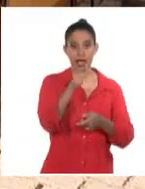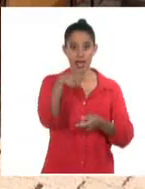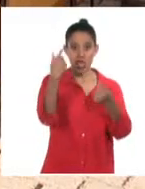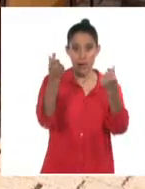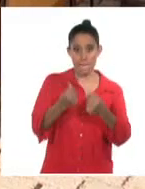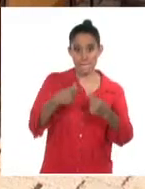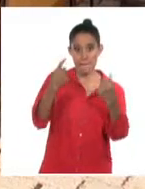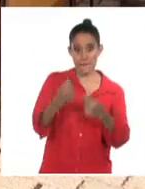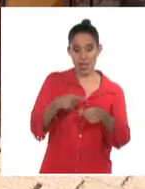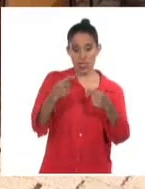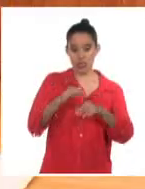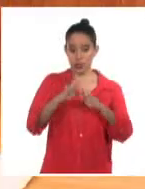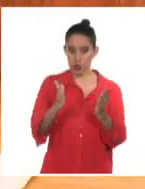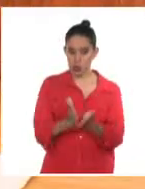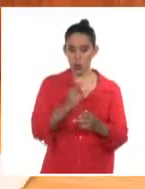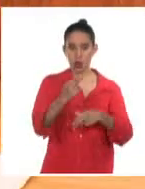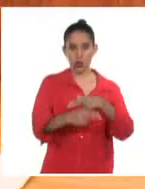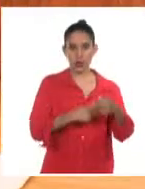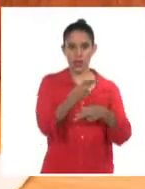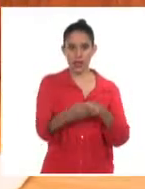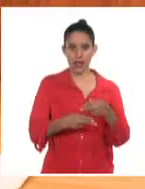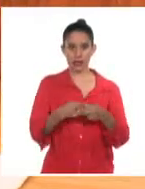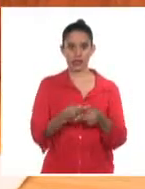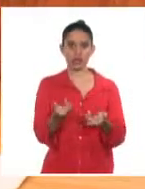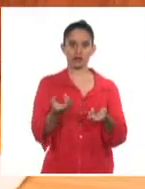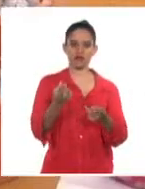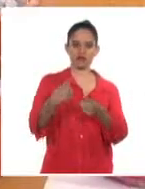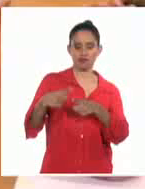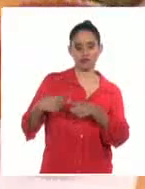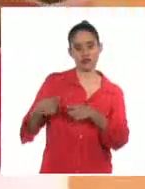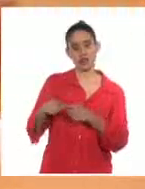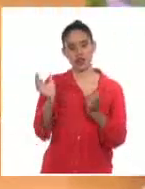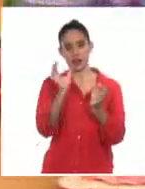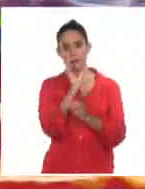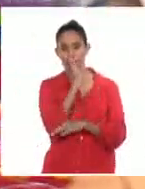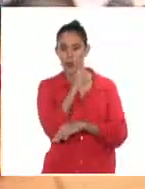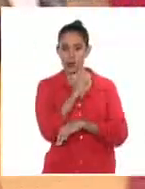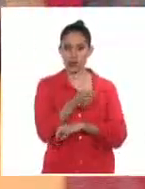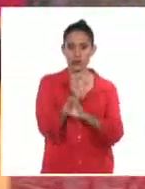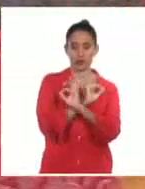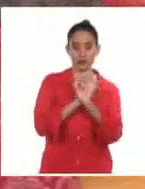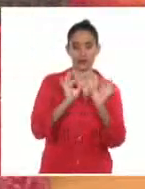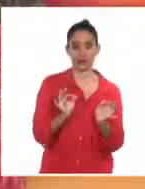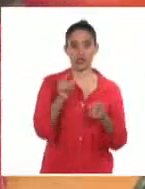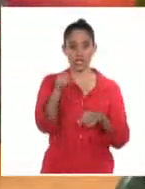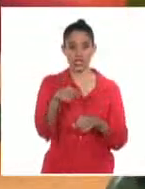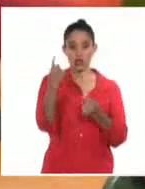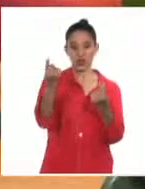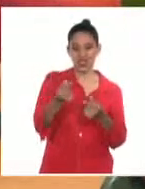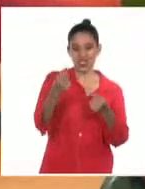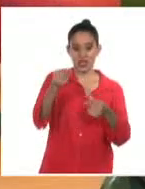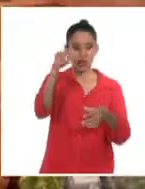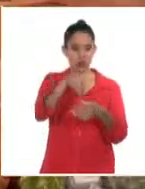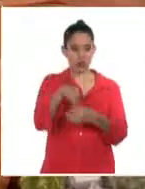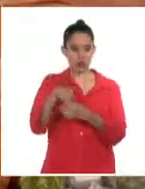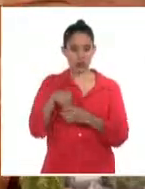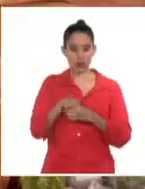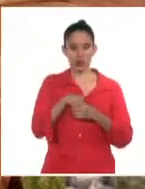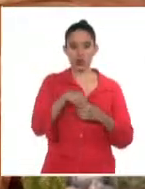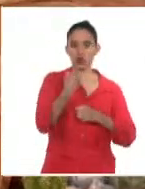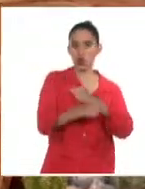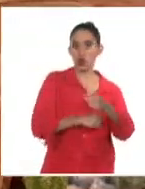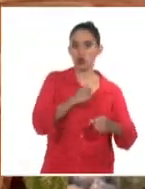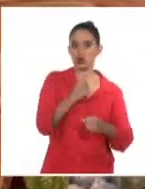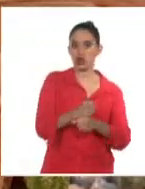lugar vamos a estar satisfaciendo necesidades que hoy tiene la comunidad. Y con esos ingresos, nosotros los vamos a utilizar